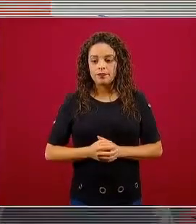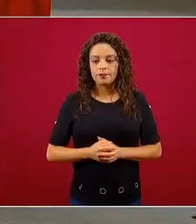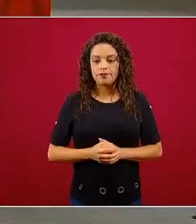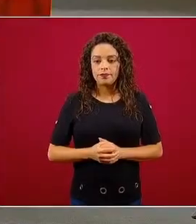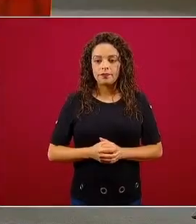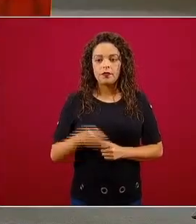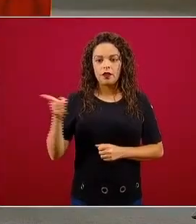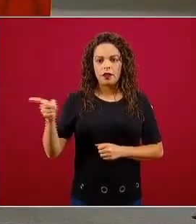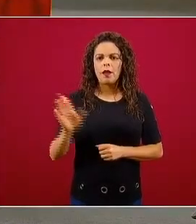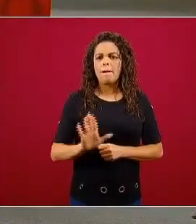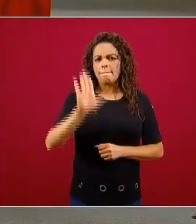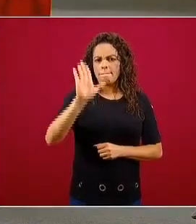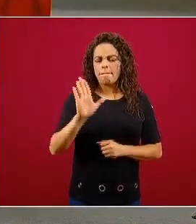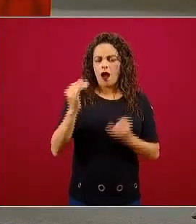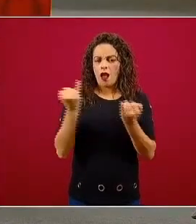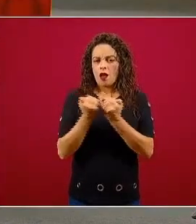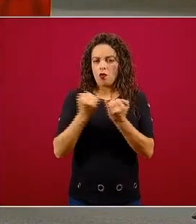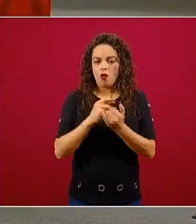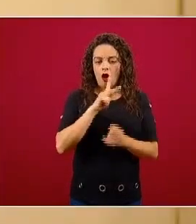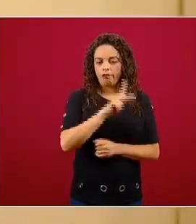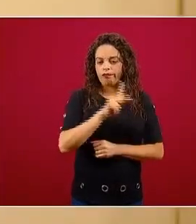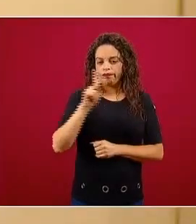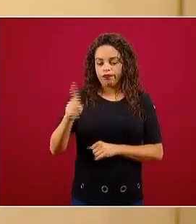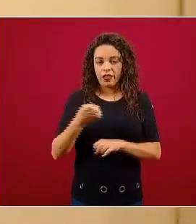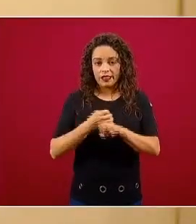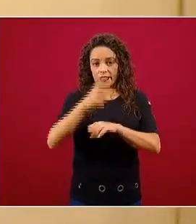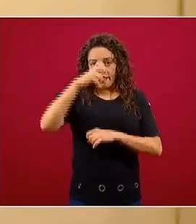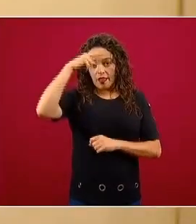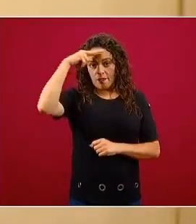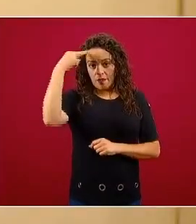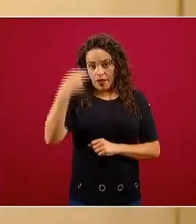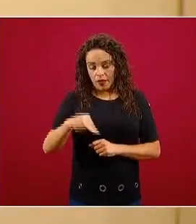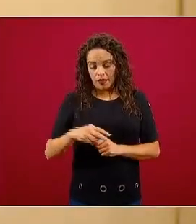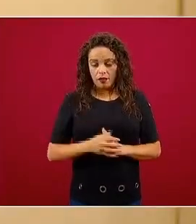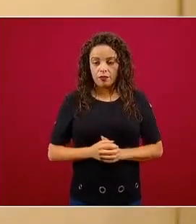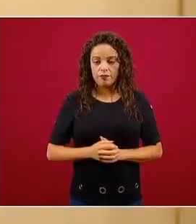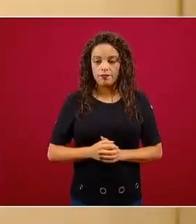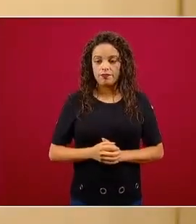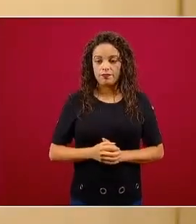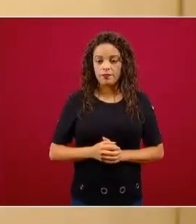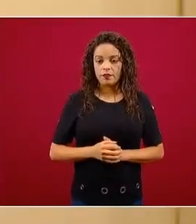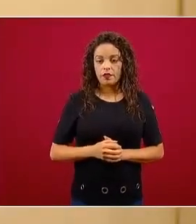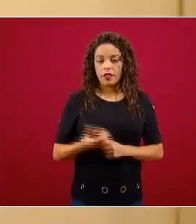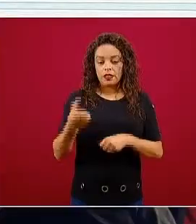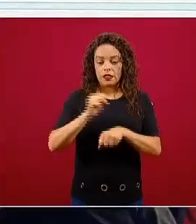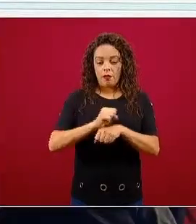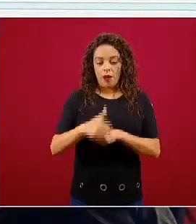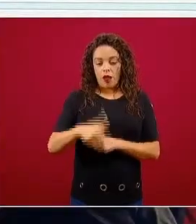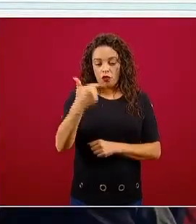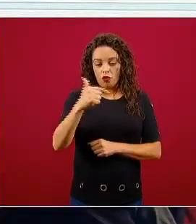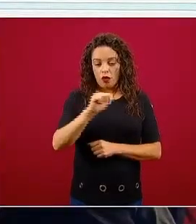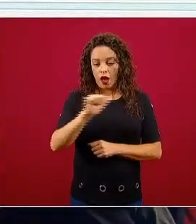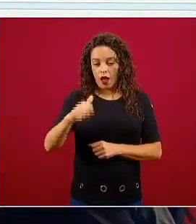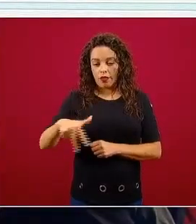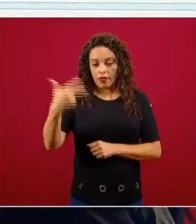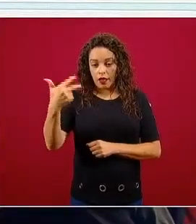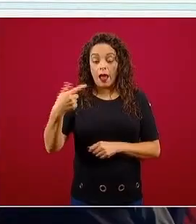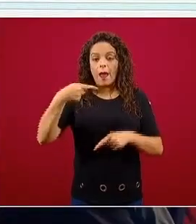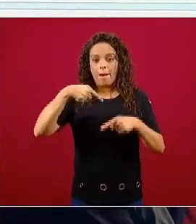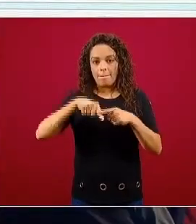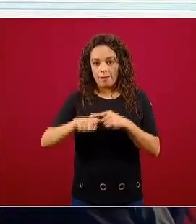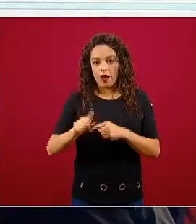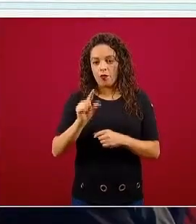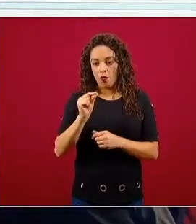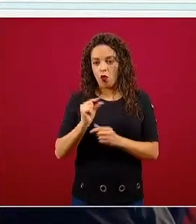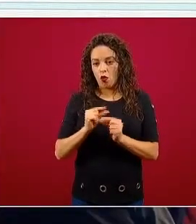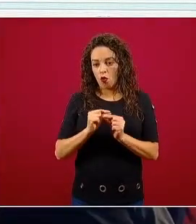la que acabamos de ver en el Estado de México, un incremento que se da desde la semana 12-13, que inicia la transmisión prácticamente